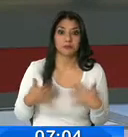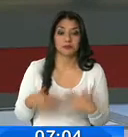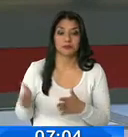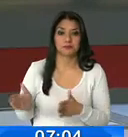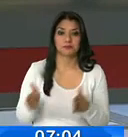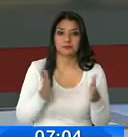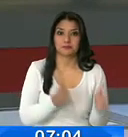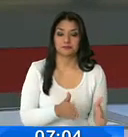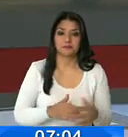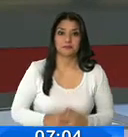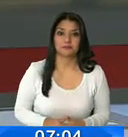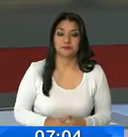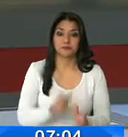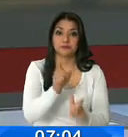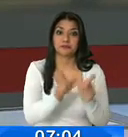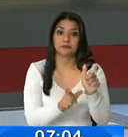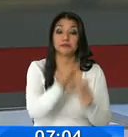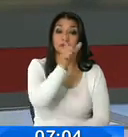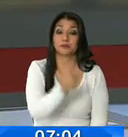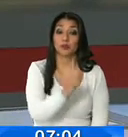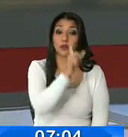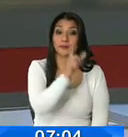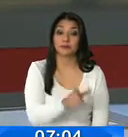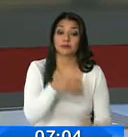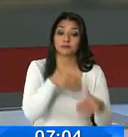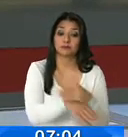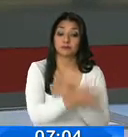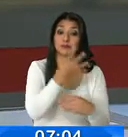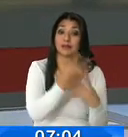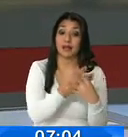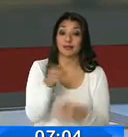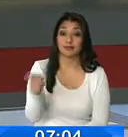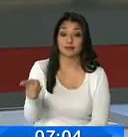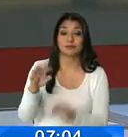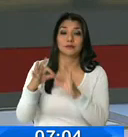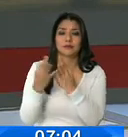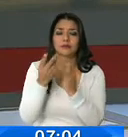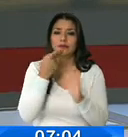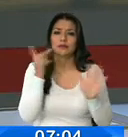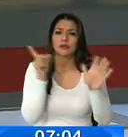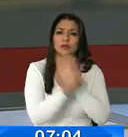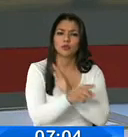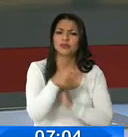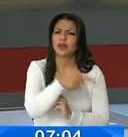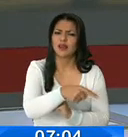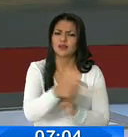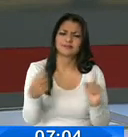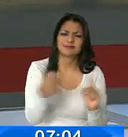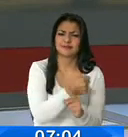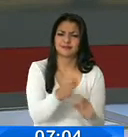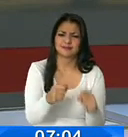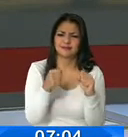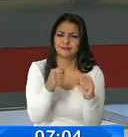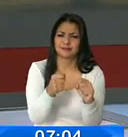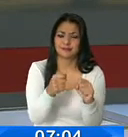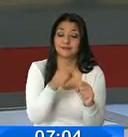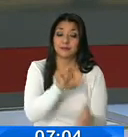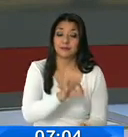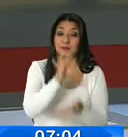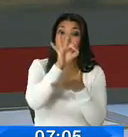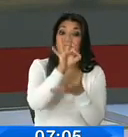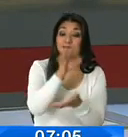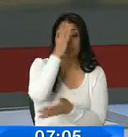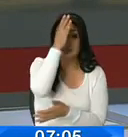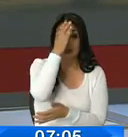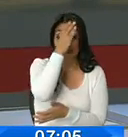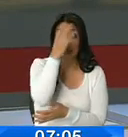Familiares de un interno en un centro de recuperación denunciaron que el joven habría sido víctima de maltrato. Los representantes de la clínica